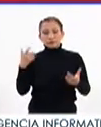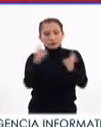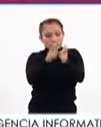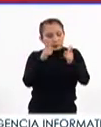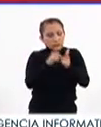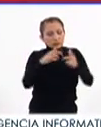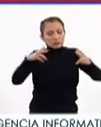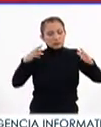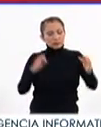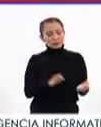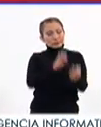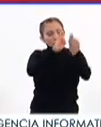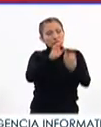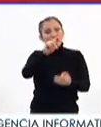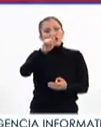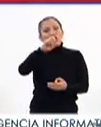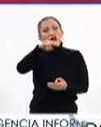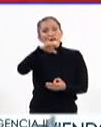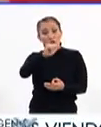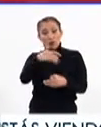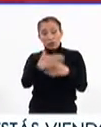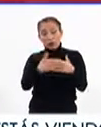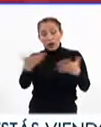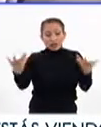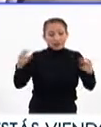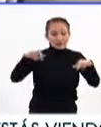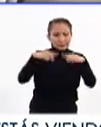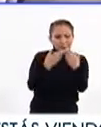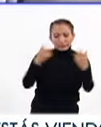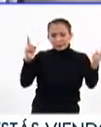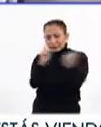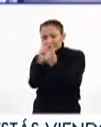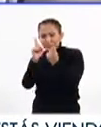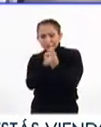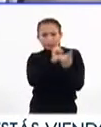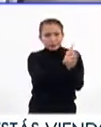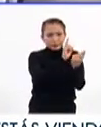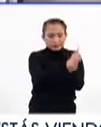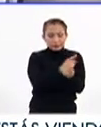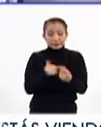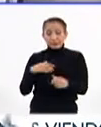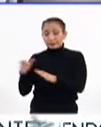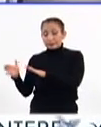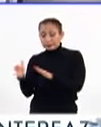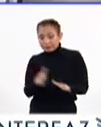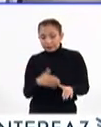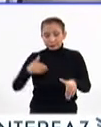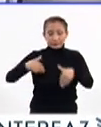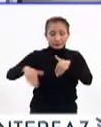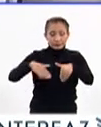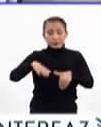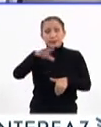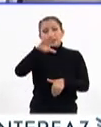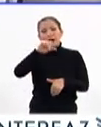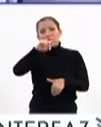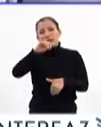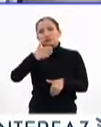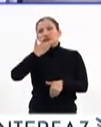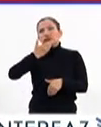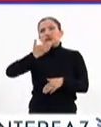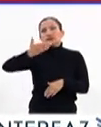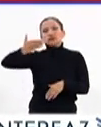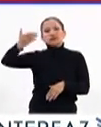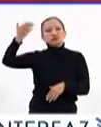torneos que se van a llevar a cabo. La caminata, por nuestra tradición